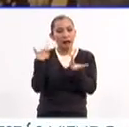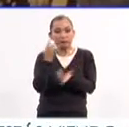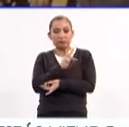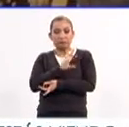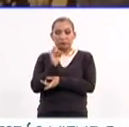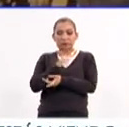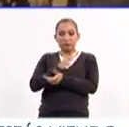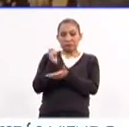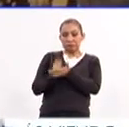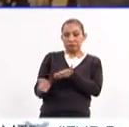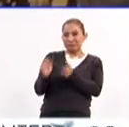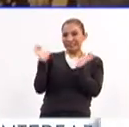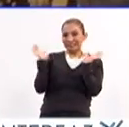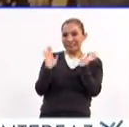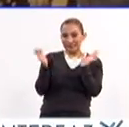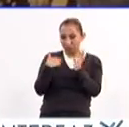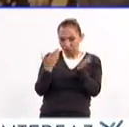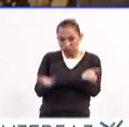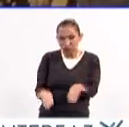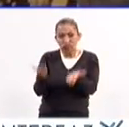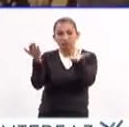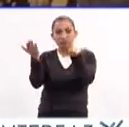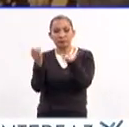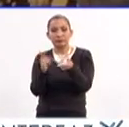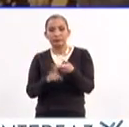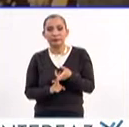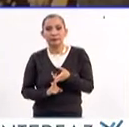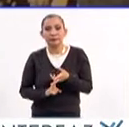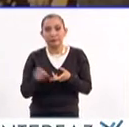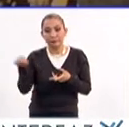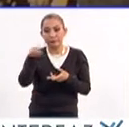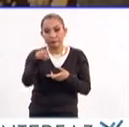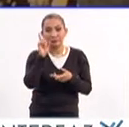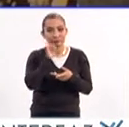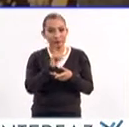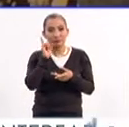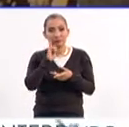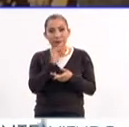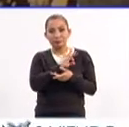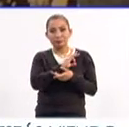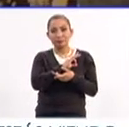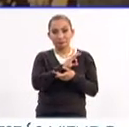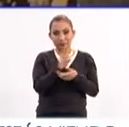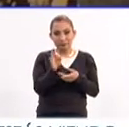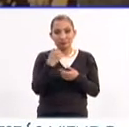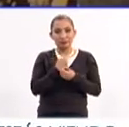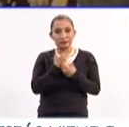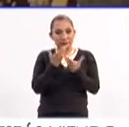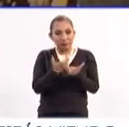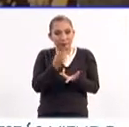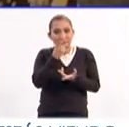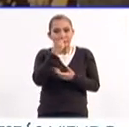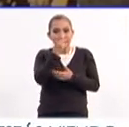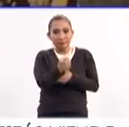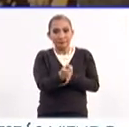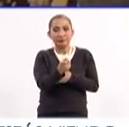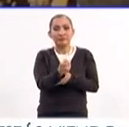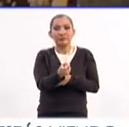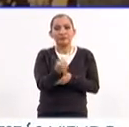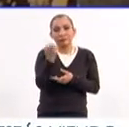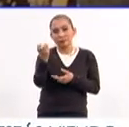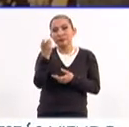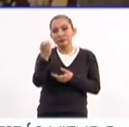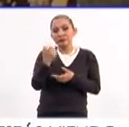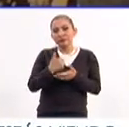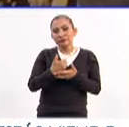la escritura, por ejemplo, y que las mujeres puedan expresarse y que esto